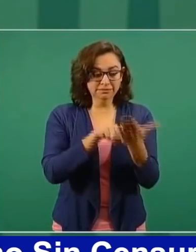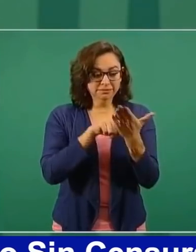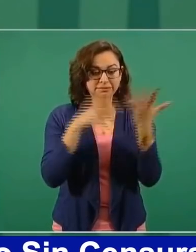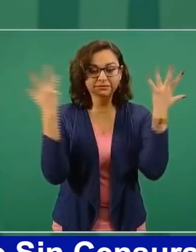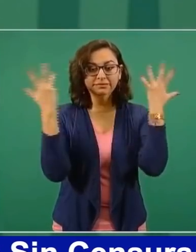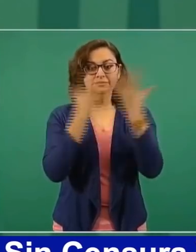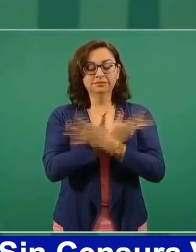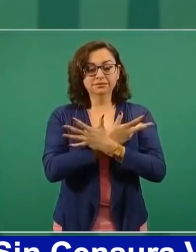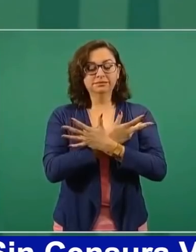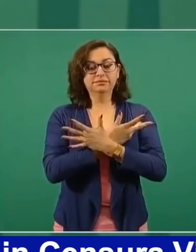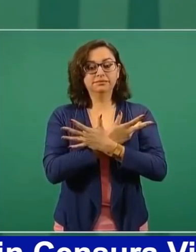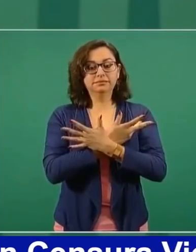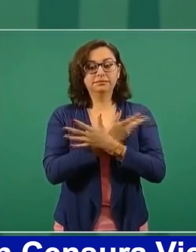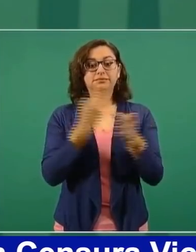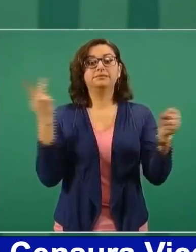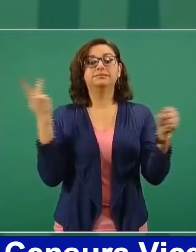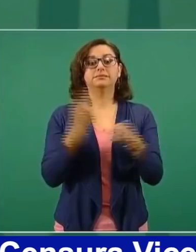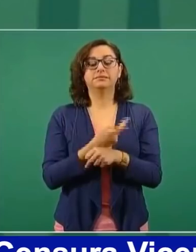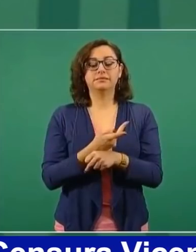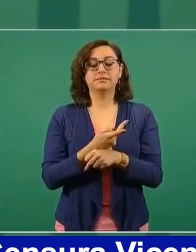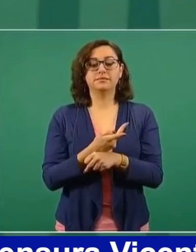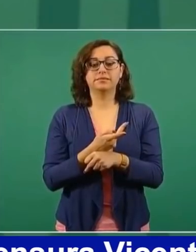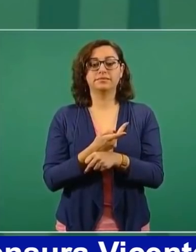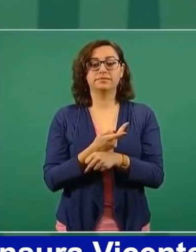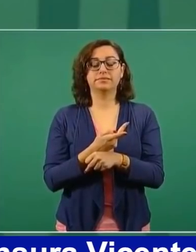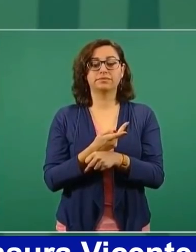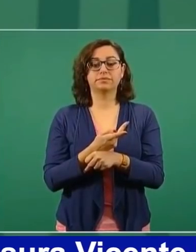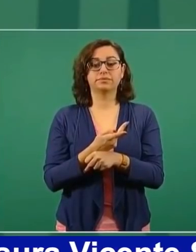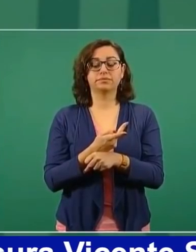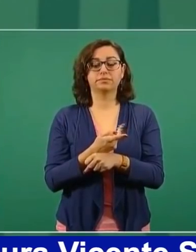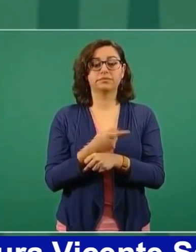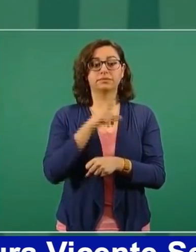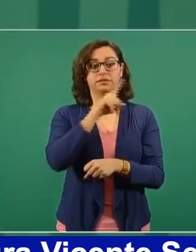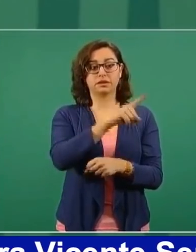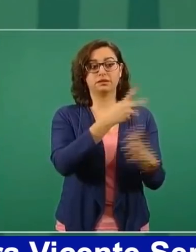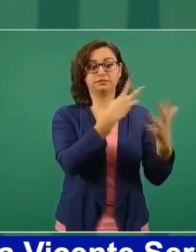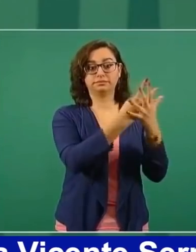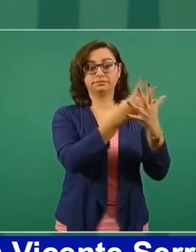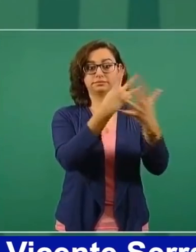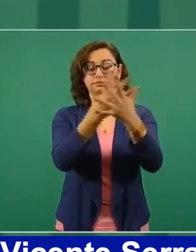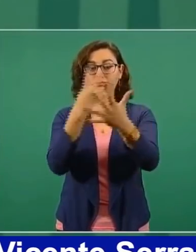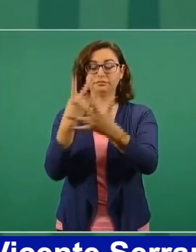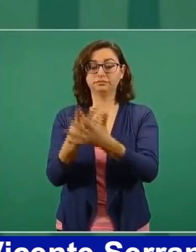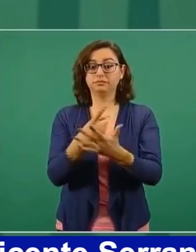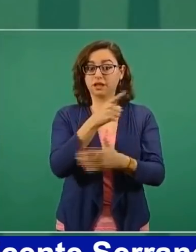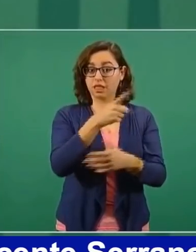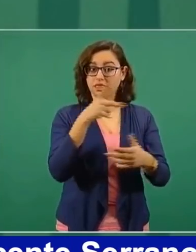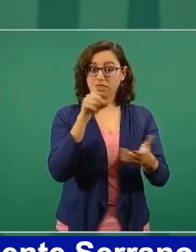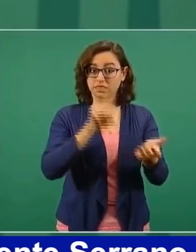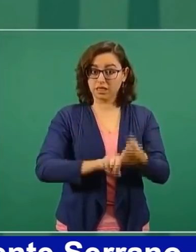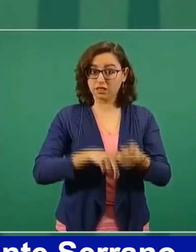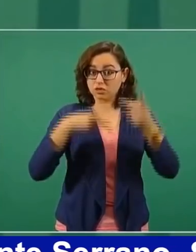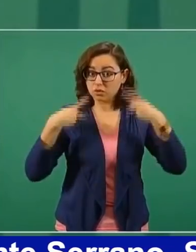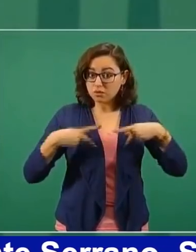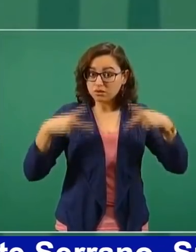Se estaba pagando y ni siquiera estaban ocupados los